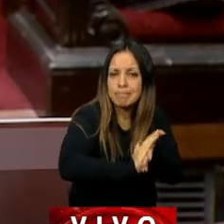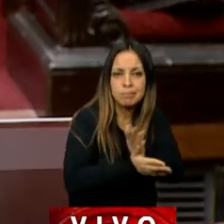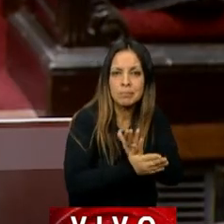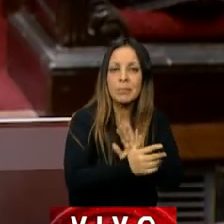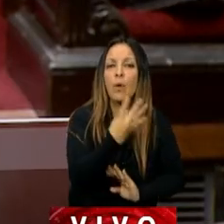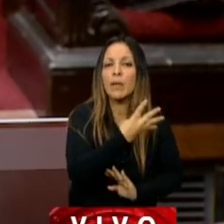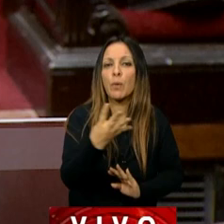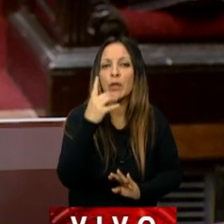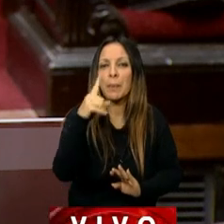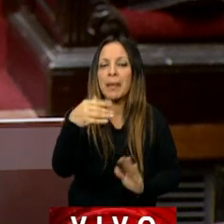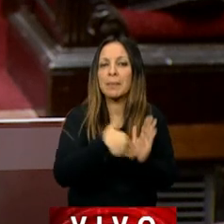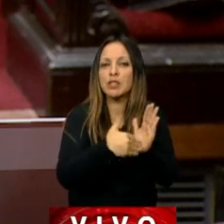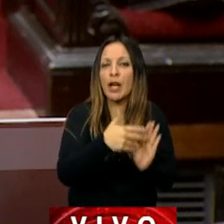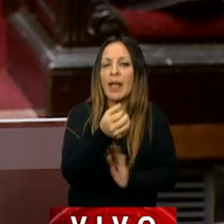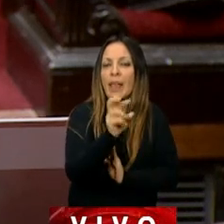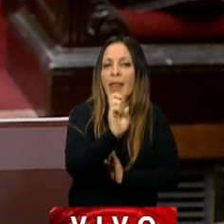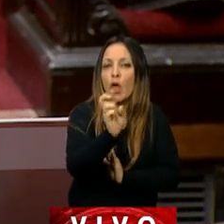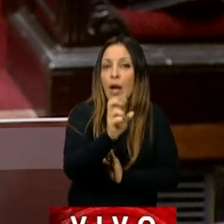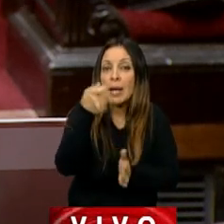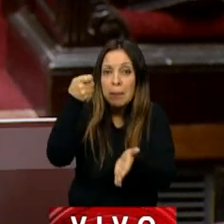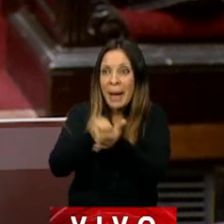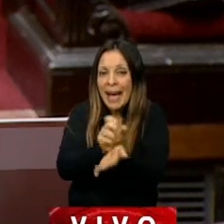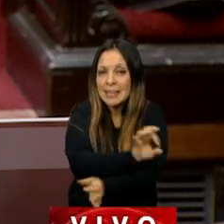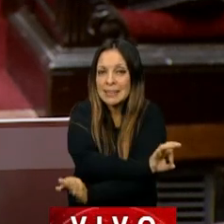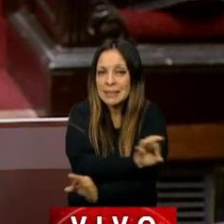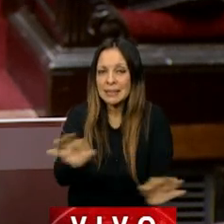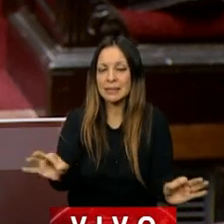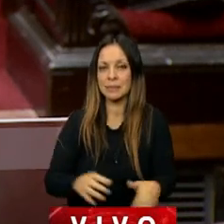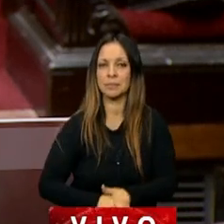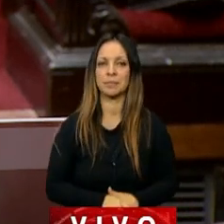44.000 millones de dólares sin pagar un solo peso de deuda anterior.